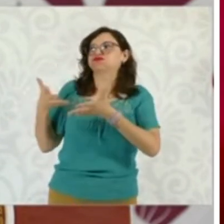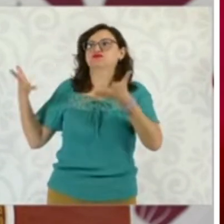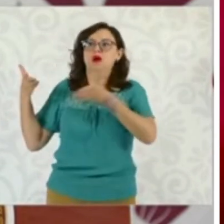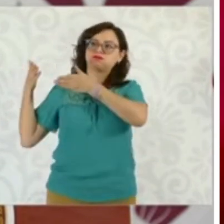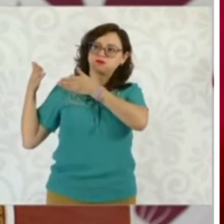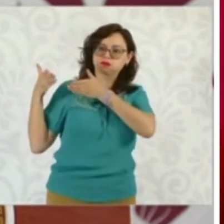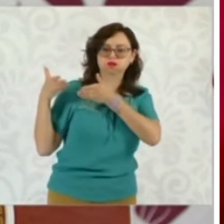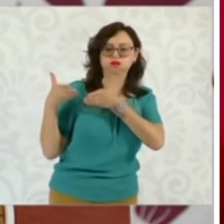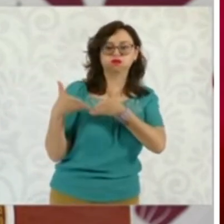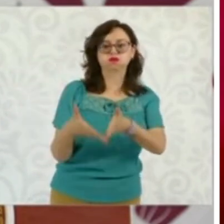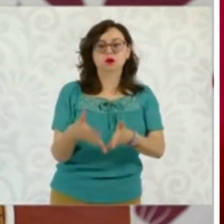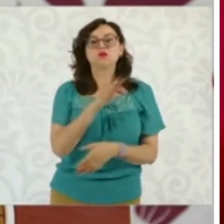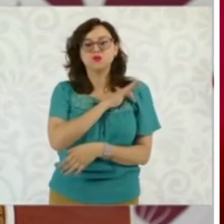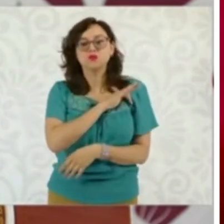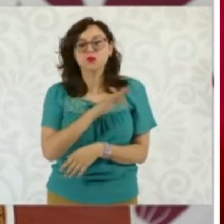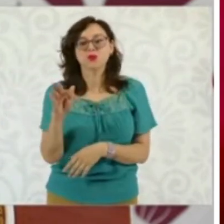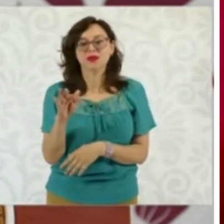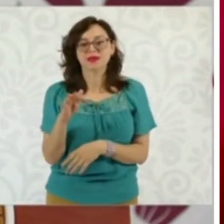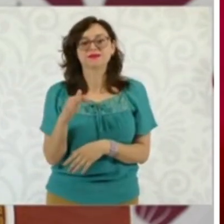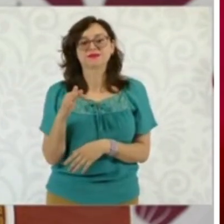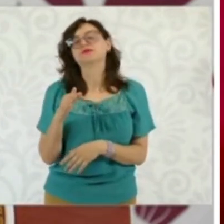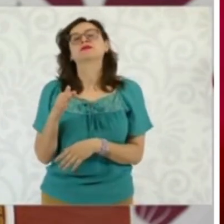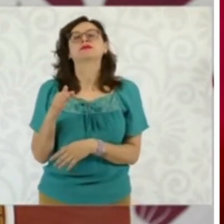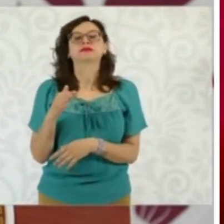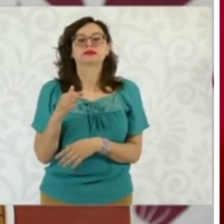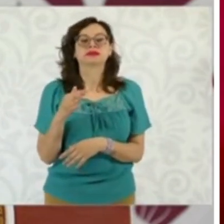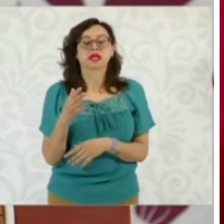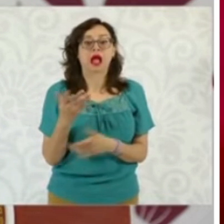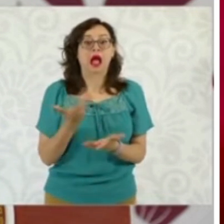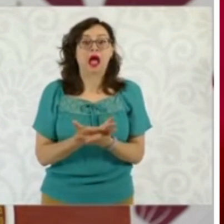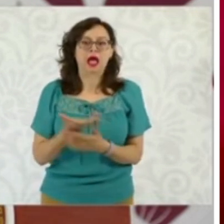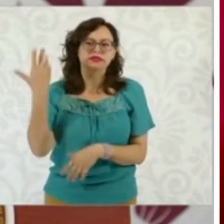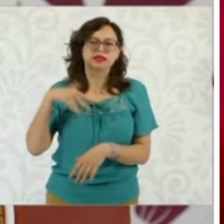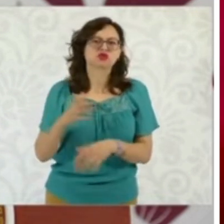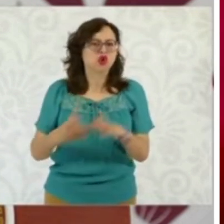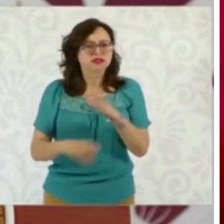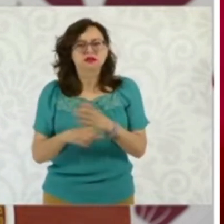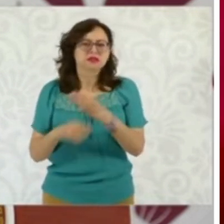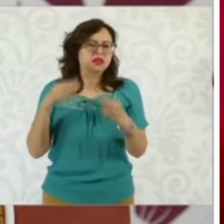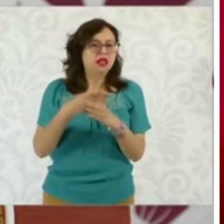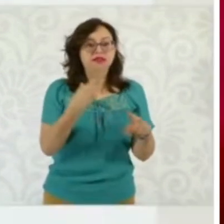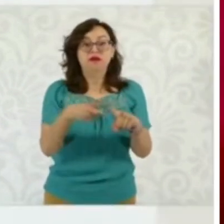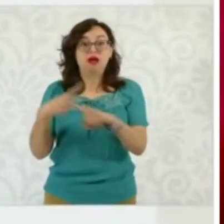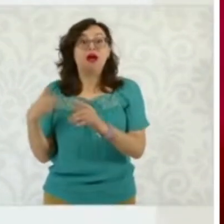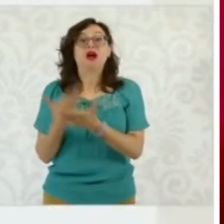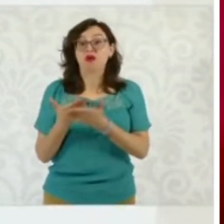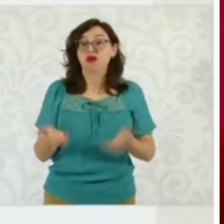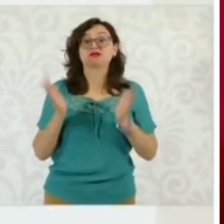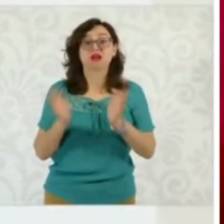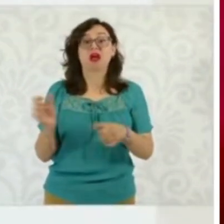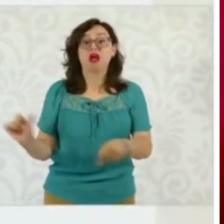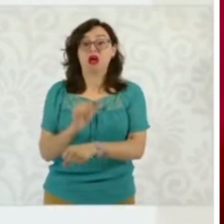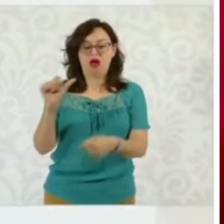el tren interoceánico. Ya había algunos productos, pero ahora fueron vehículos los que se transportaron. En Salina Cruz se